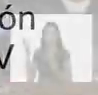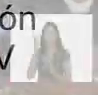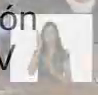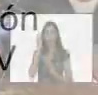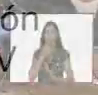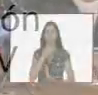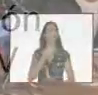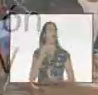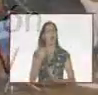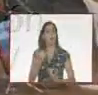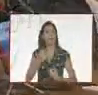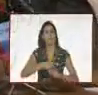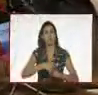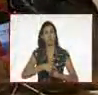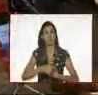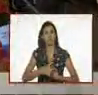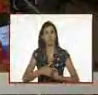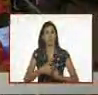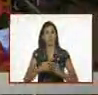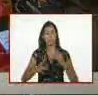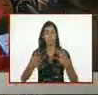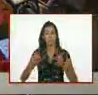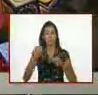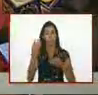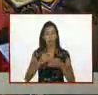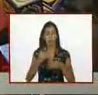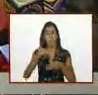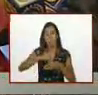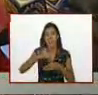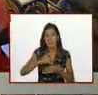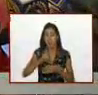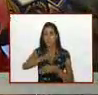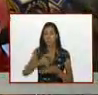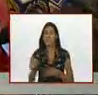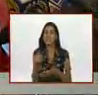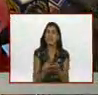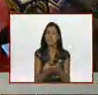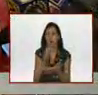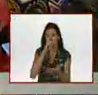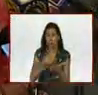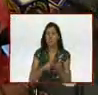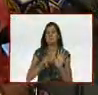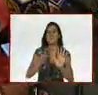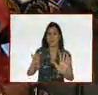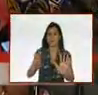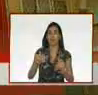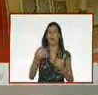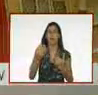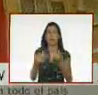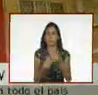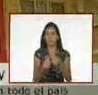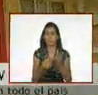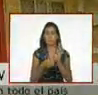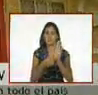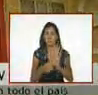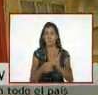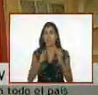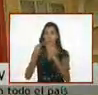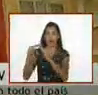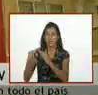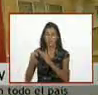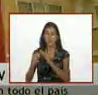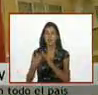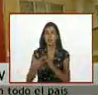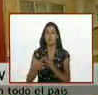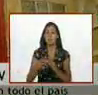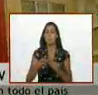Farías expresó que en esta jornada también se actualizará los datos de los inscritos en el año 2007, que se realizarán en las casas